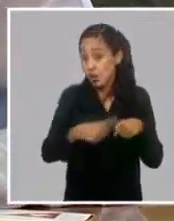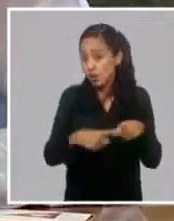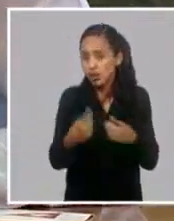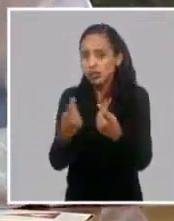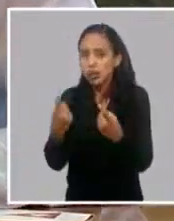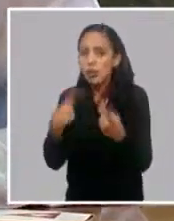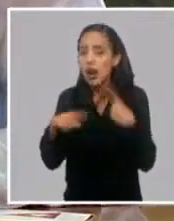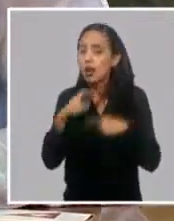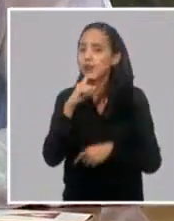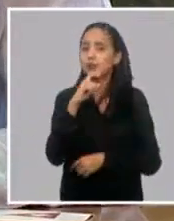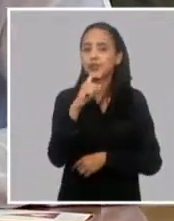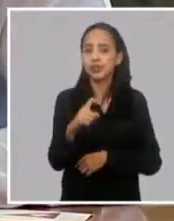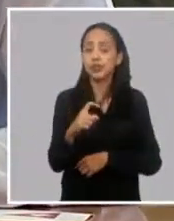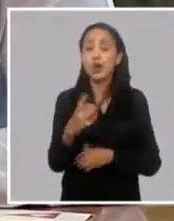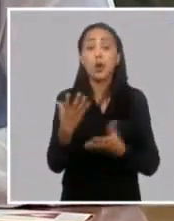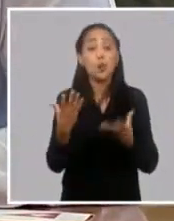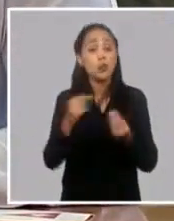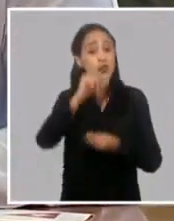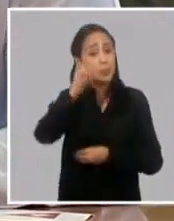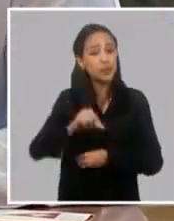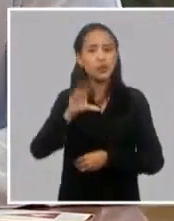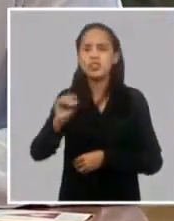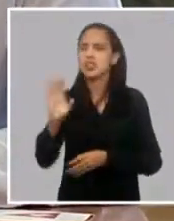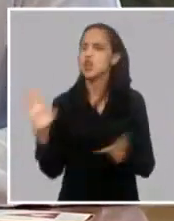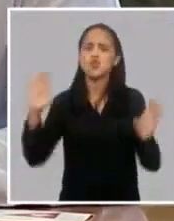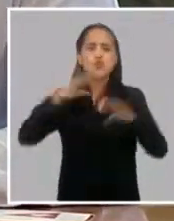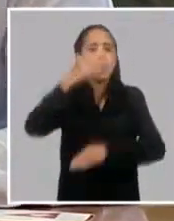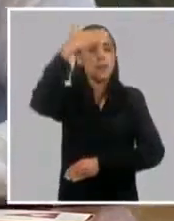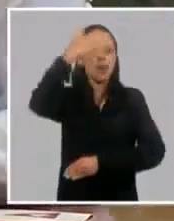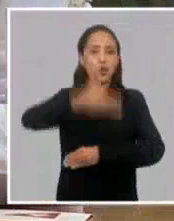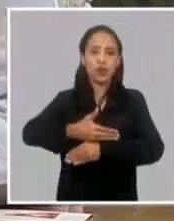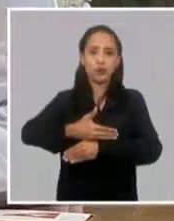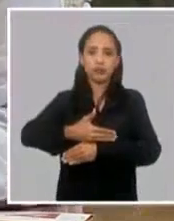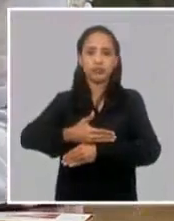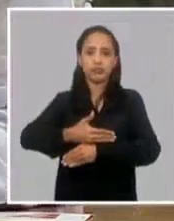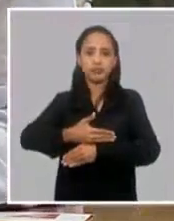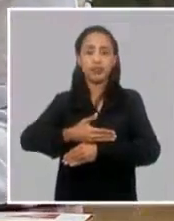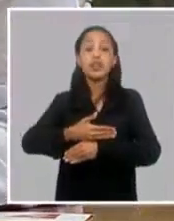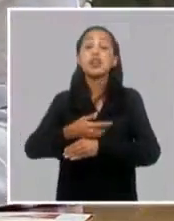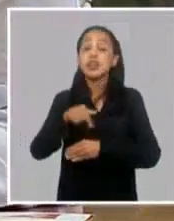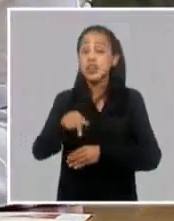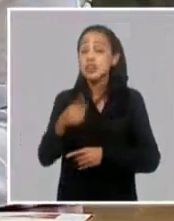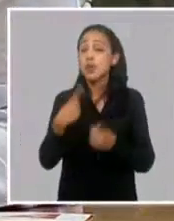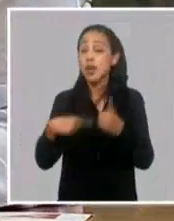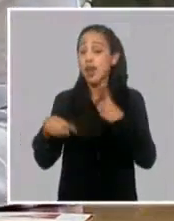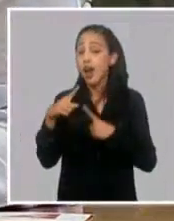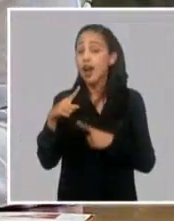bloqueo. Y esa es una de las matrices que ha tratado de potenciar